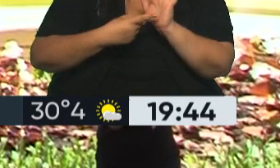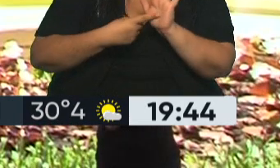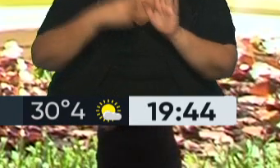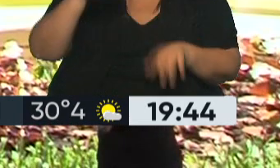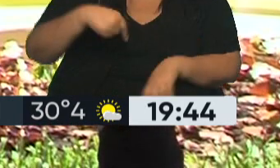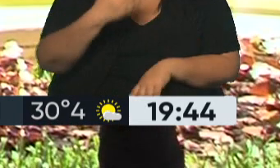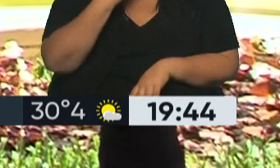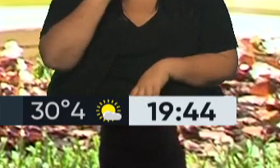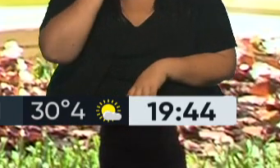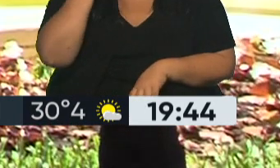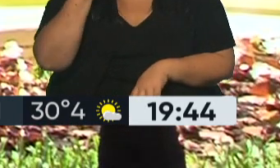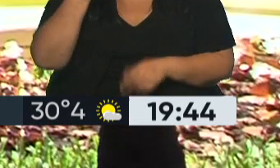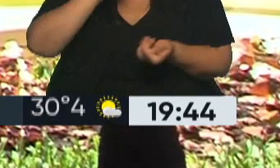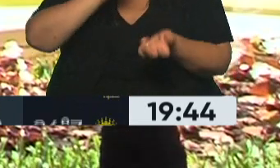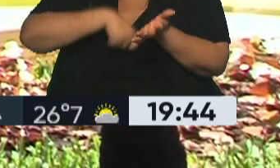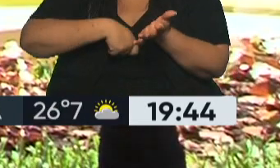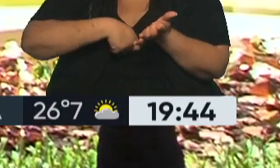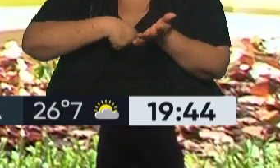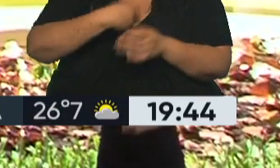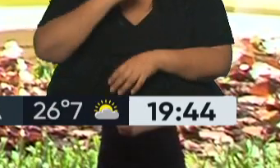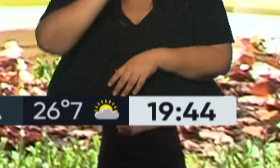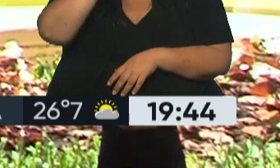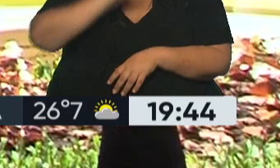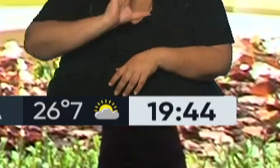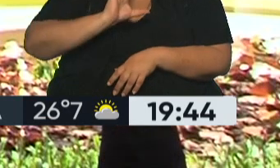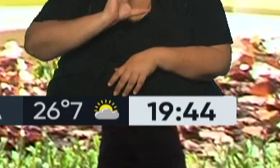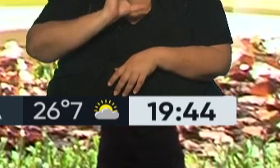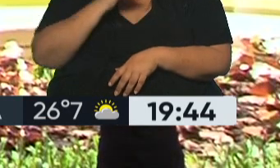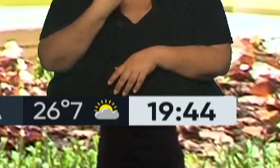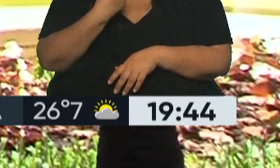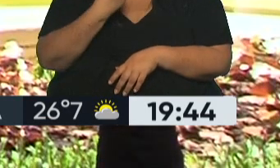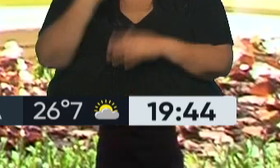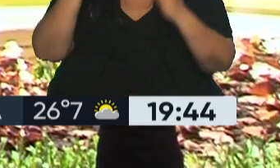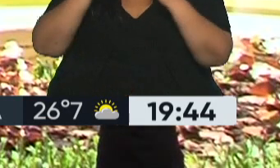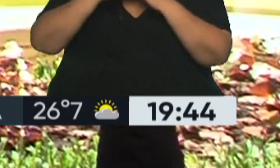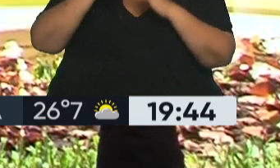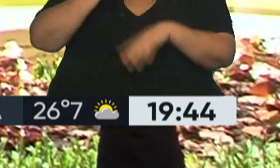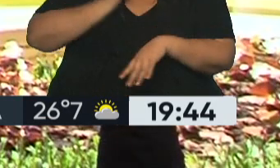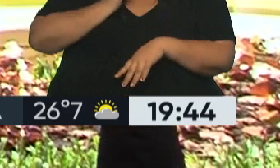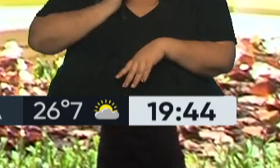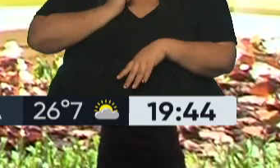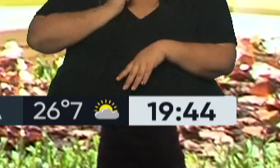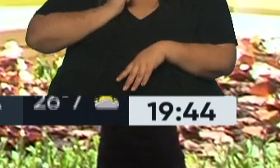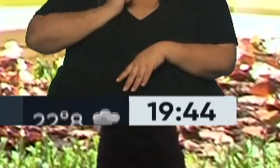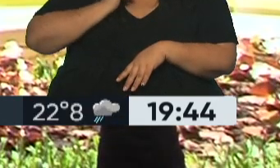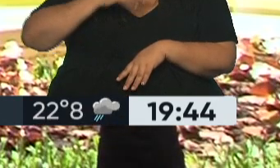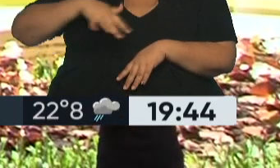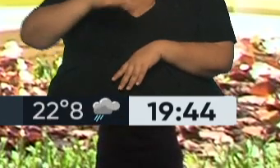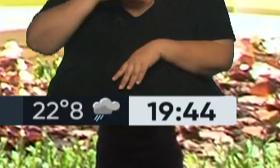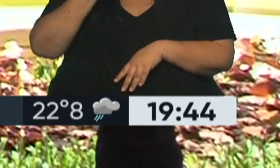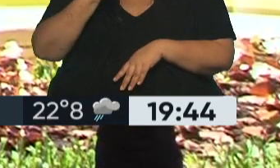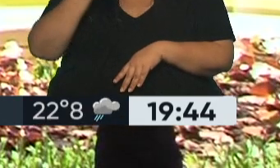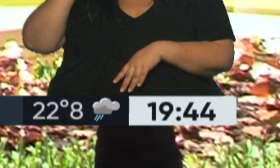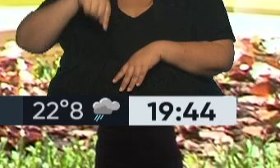esta tarde Alberto Fernández solo obedece a concentrar en la casa militar de la presidencia de la nación la custodia del presidente en